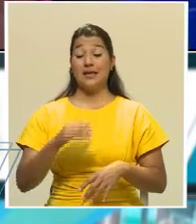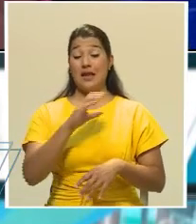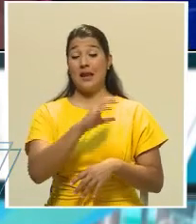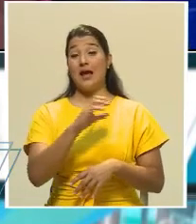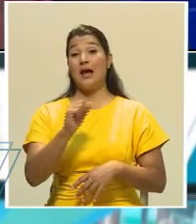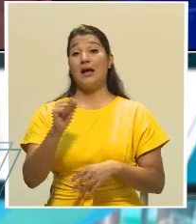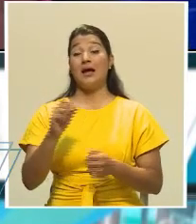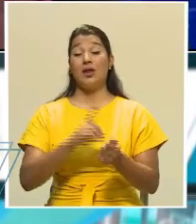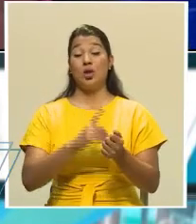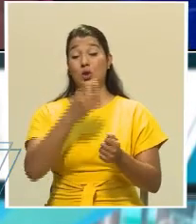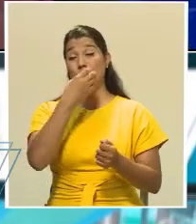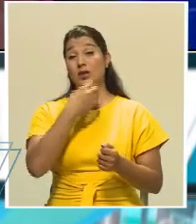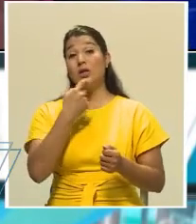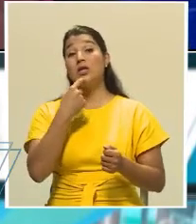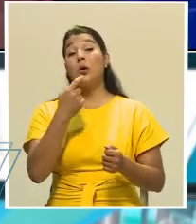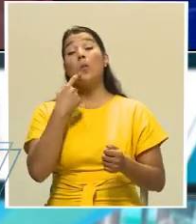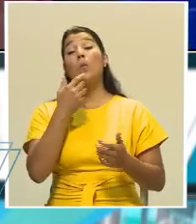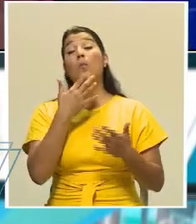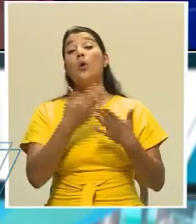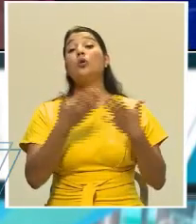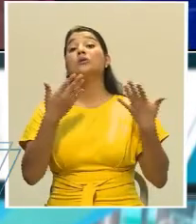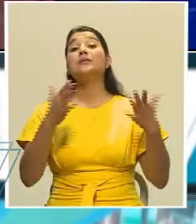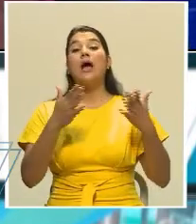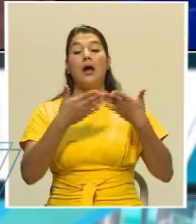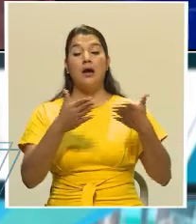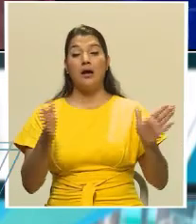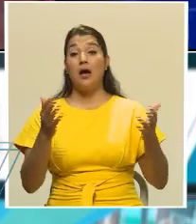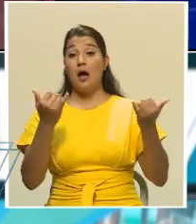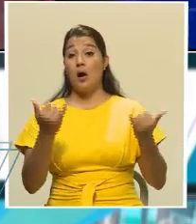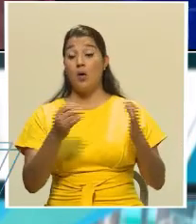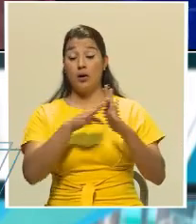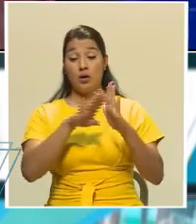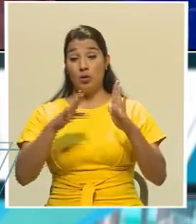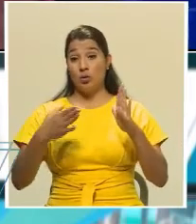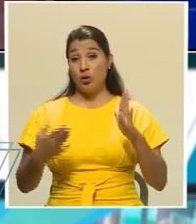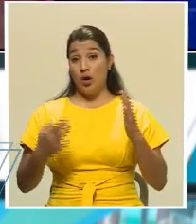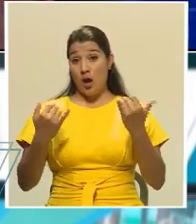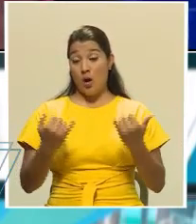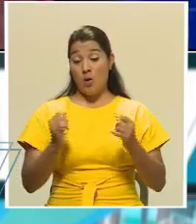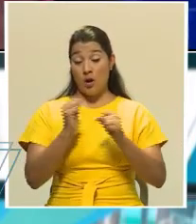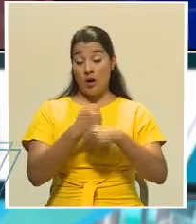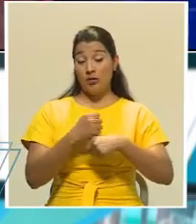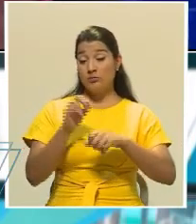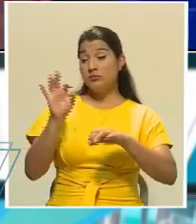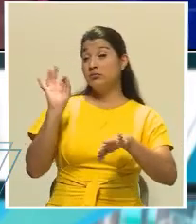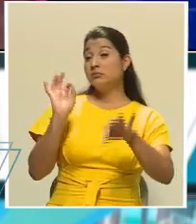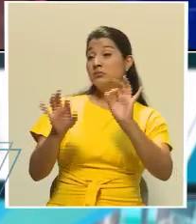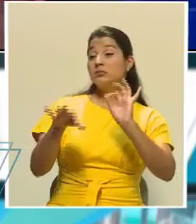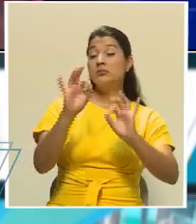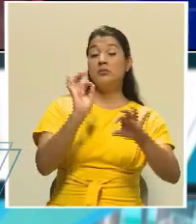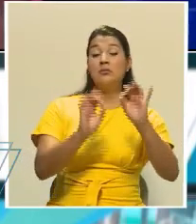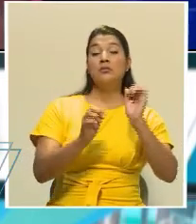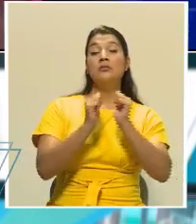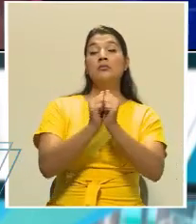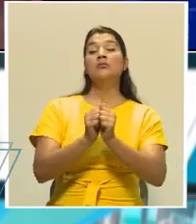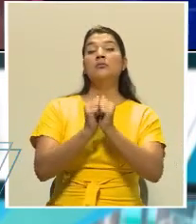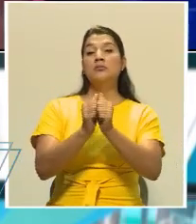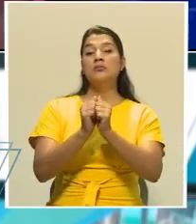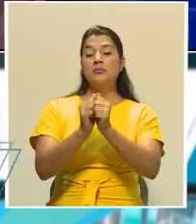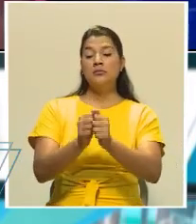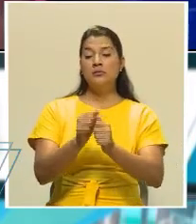dijo, bueno, ya le abrimos las puertas, la Contraloría está auditando en este momento, están haciendo